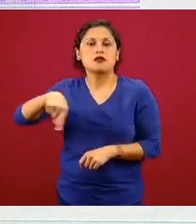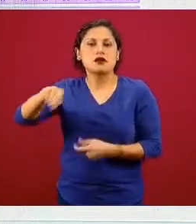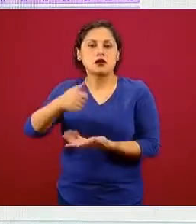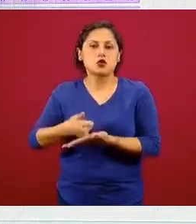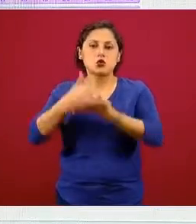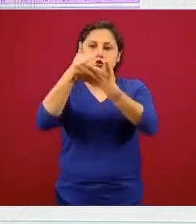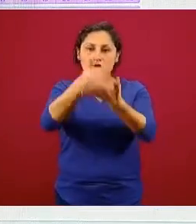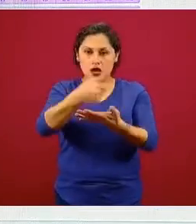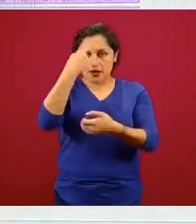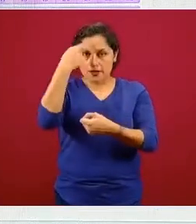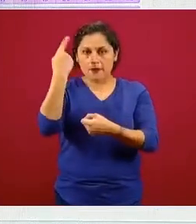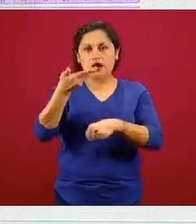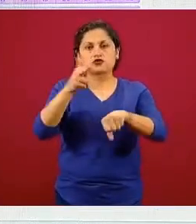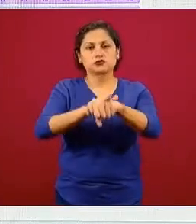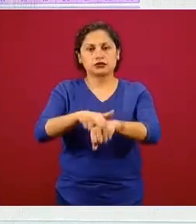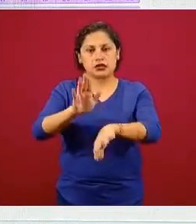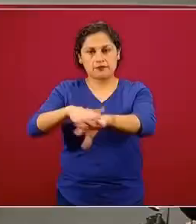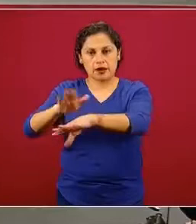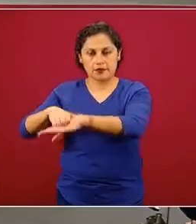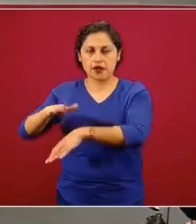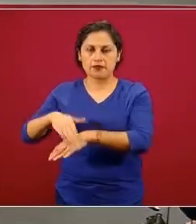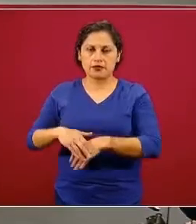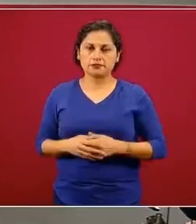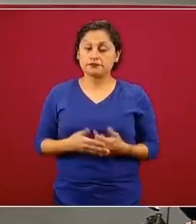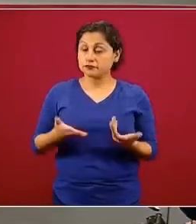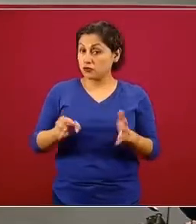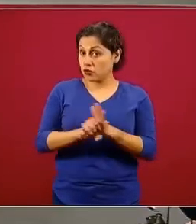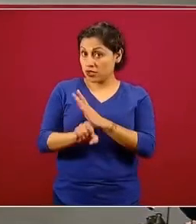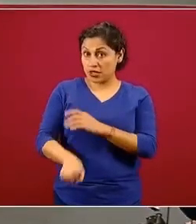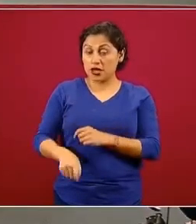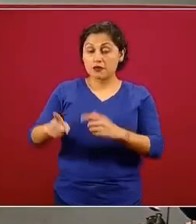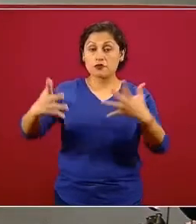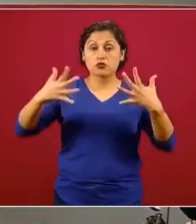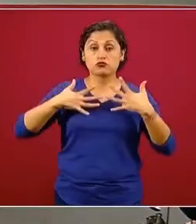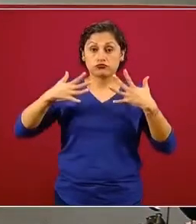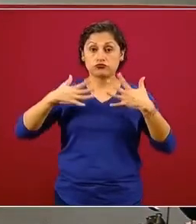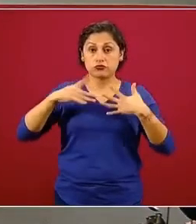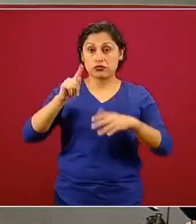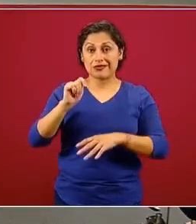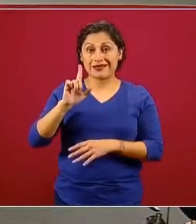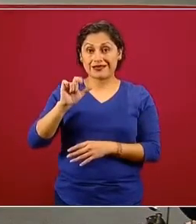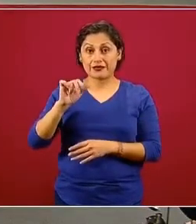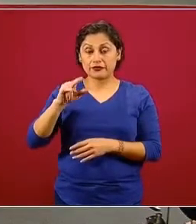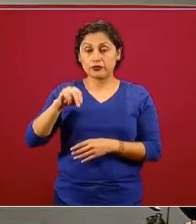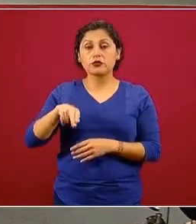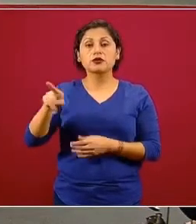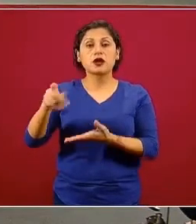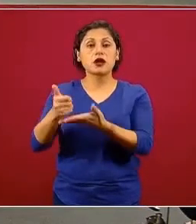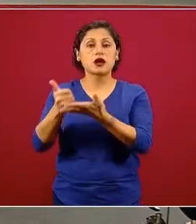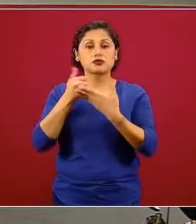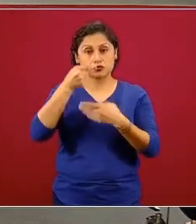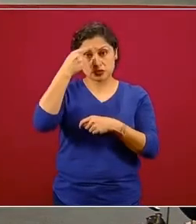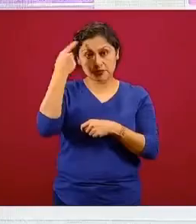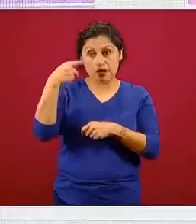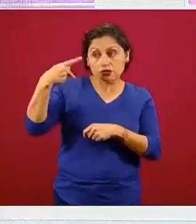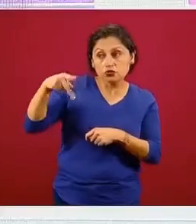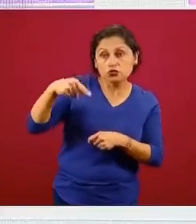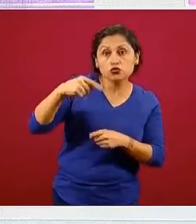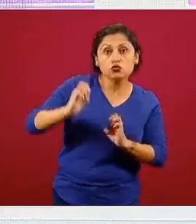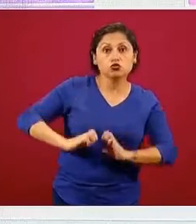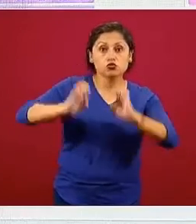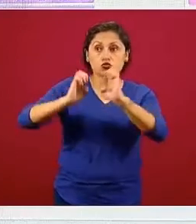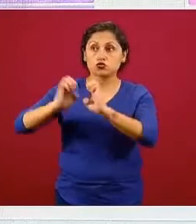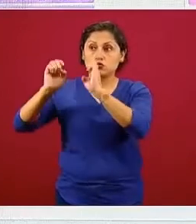permitido esta expansión. Menciono de momento a la Fundación Teletón, que nos ha permitido usar sus instalaciones que están